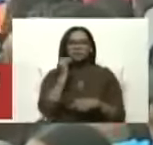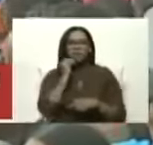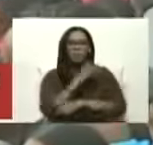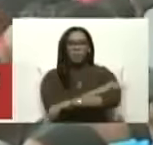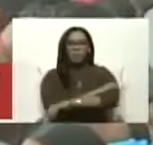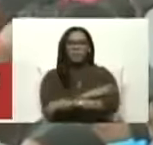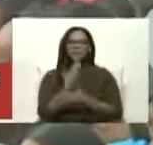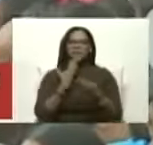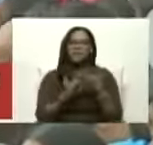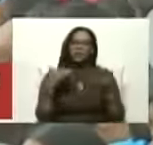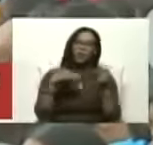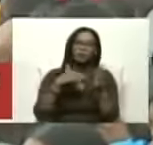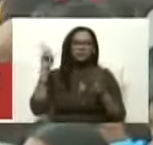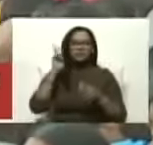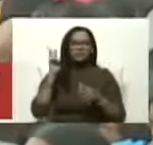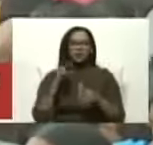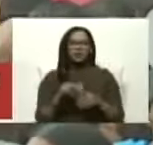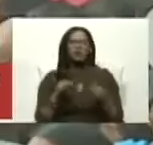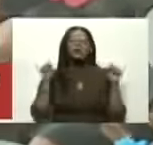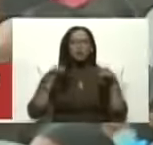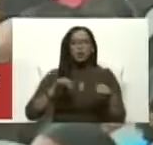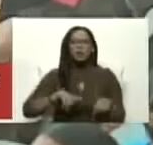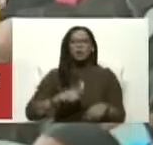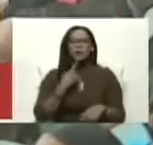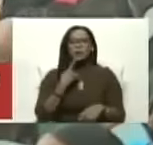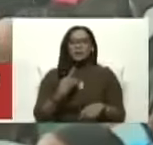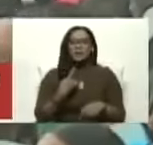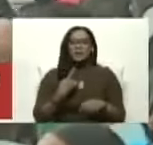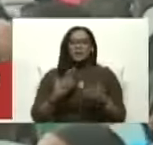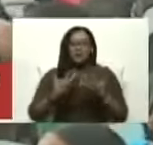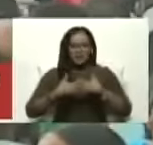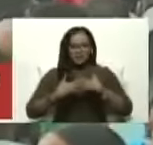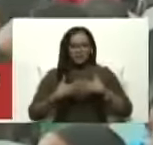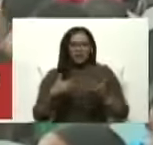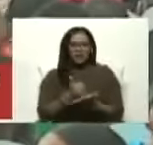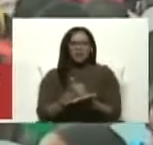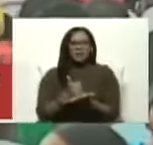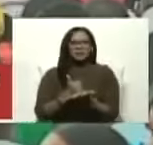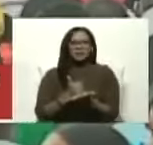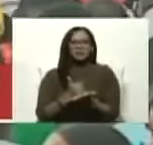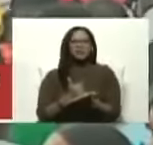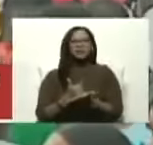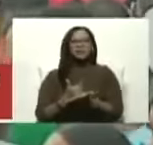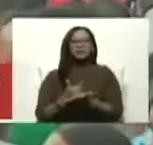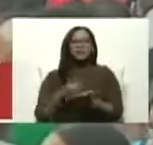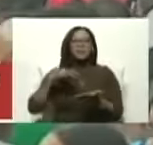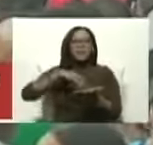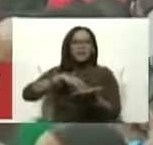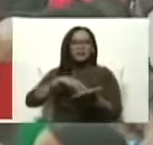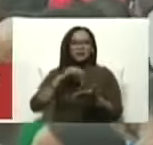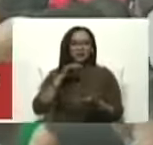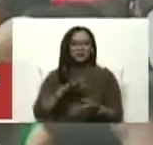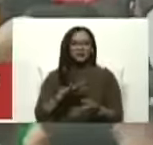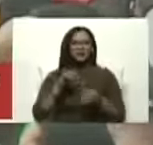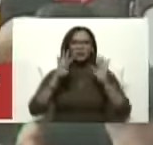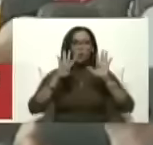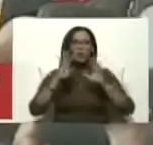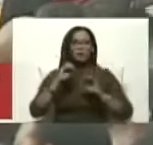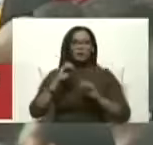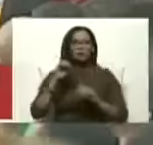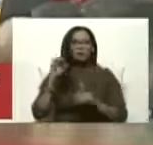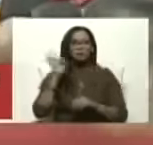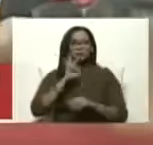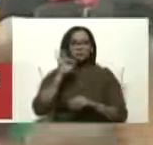contra Venezuela. Y hoy podemos decir que la industria farmacéutica del Estado Miranda está en un 90%